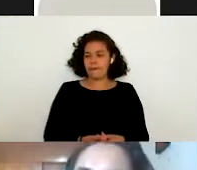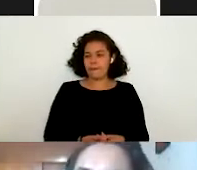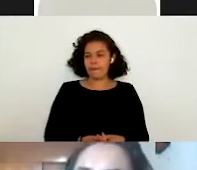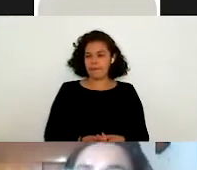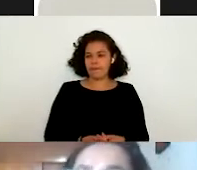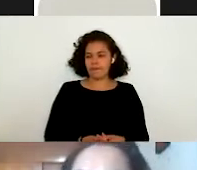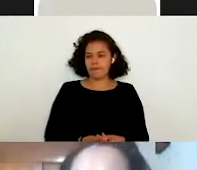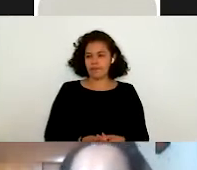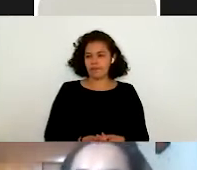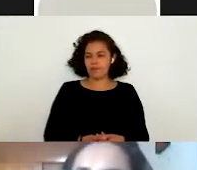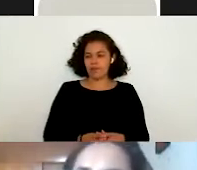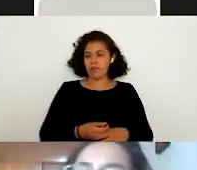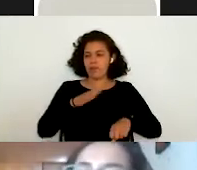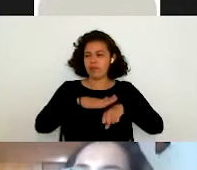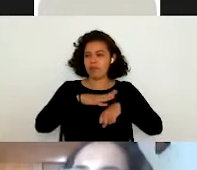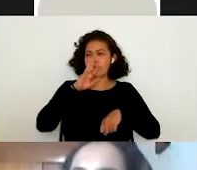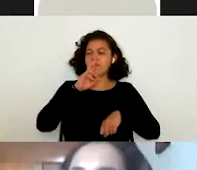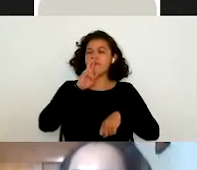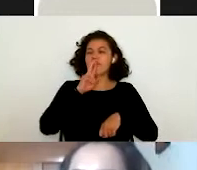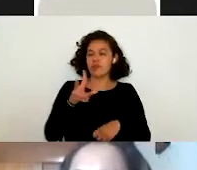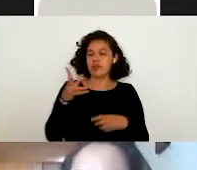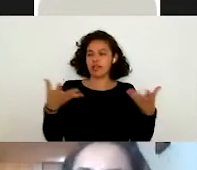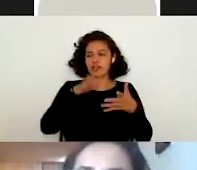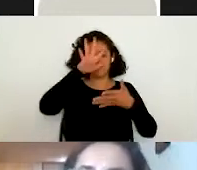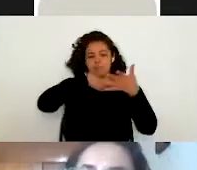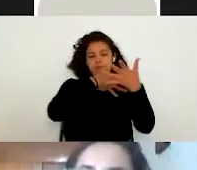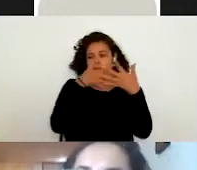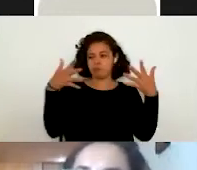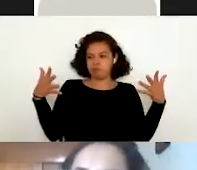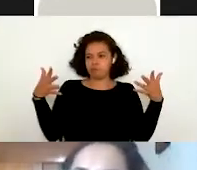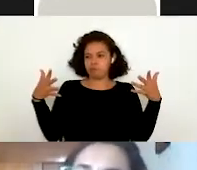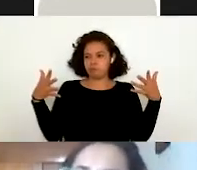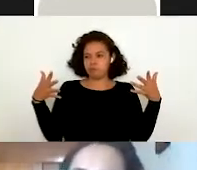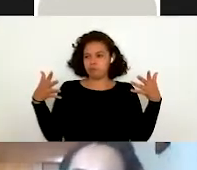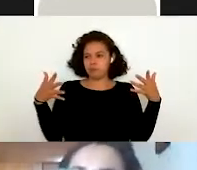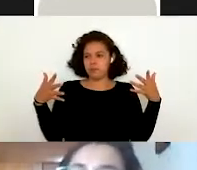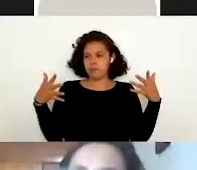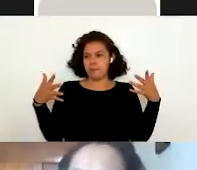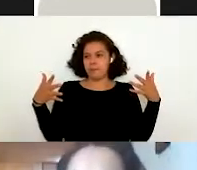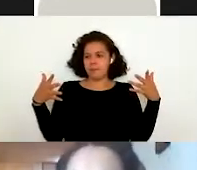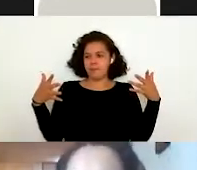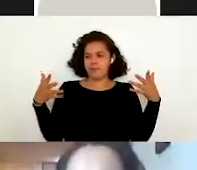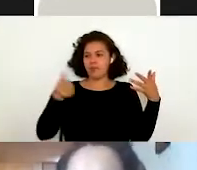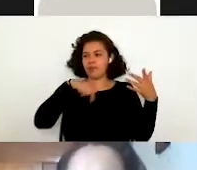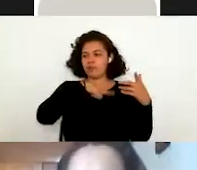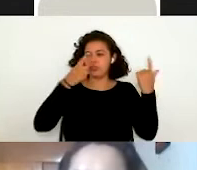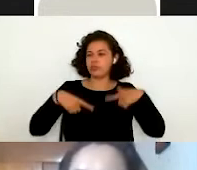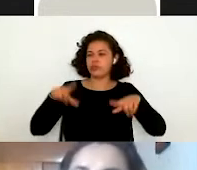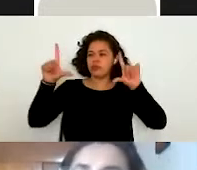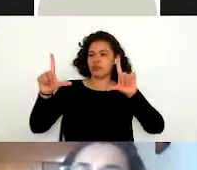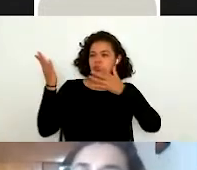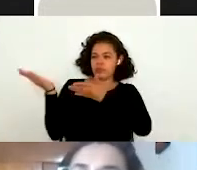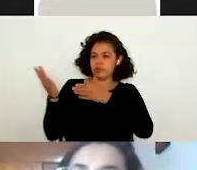digamos que lo más viable es hacer como un cuadrito en donde vamos a poner o vamos a presentar este cronograma,